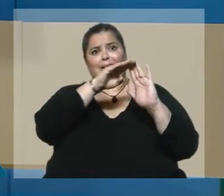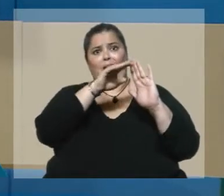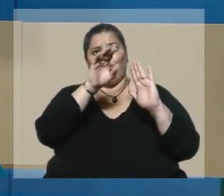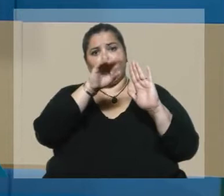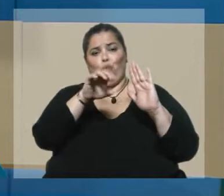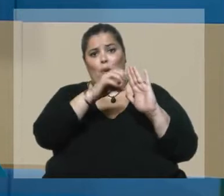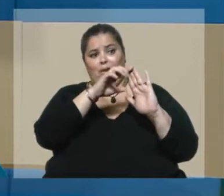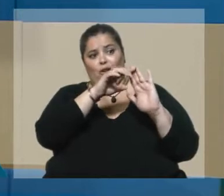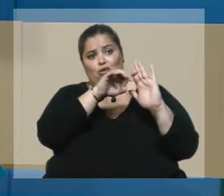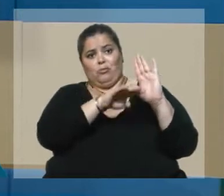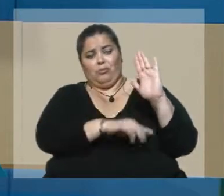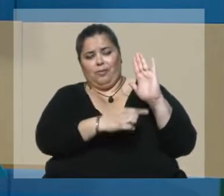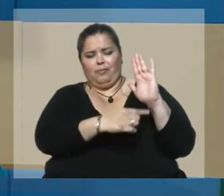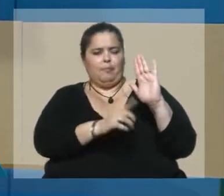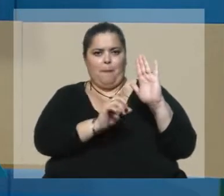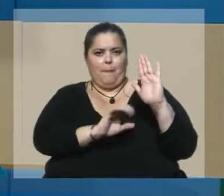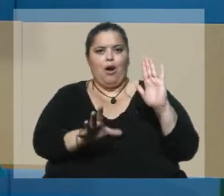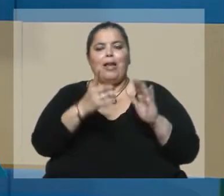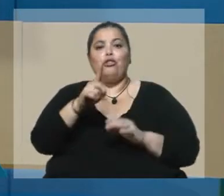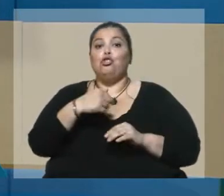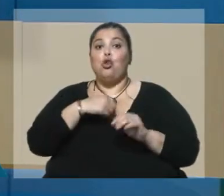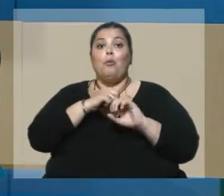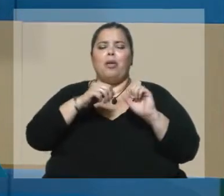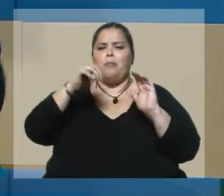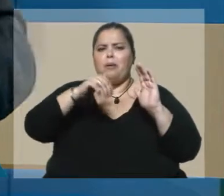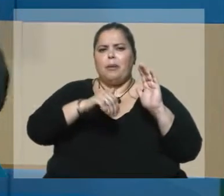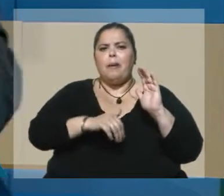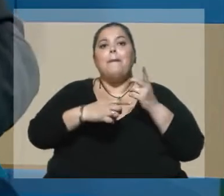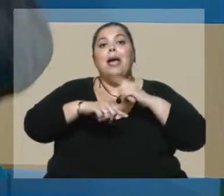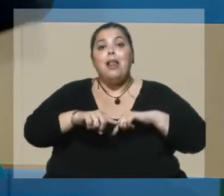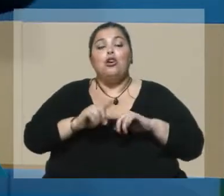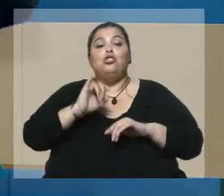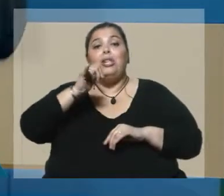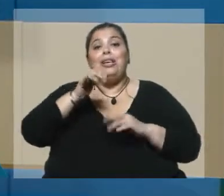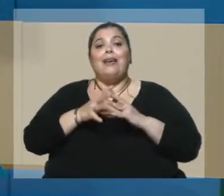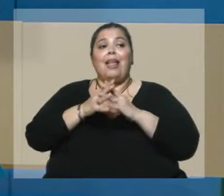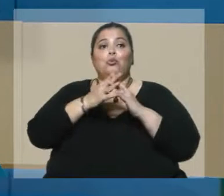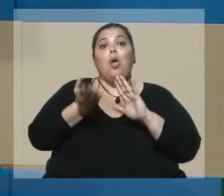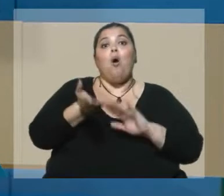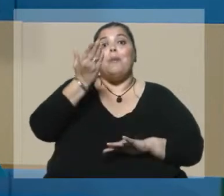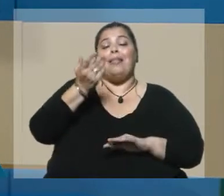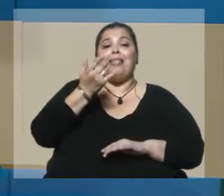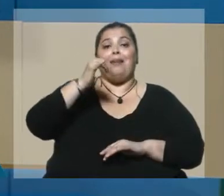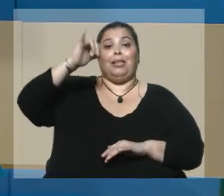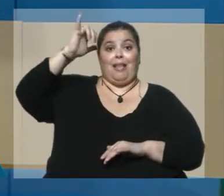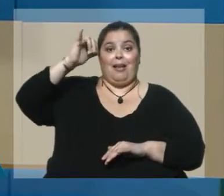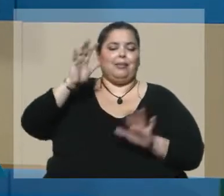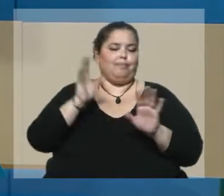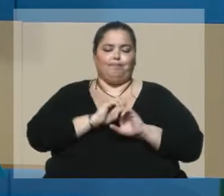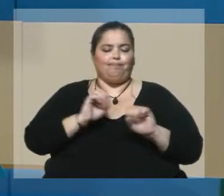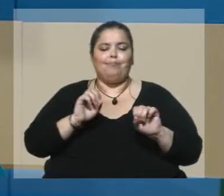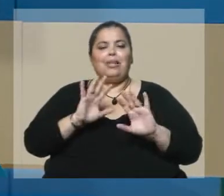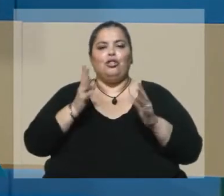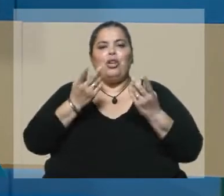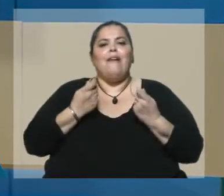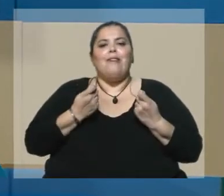pasa es que podemos nosotros mejorar mucho bajar mucho riesgo país pero si Estados Unidos sube la tasa de interés En definitiva el valor